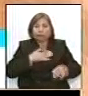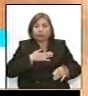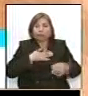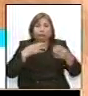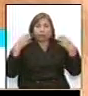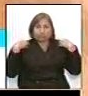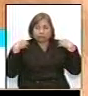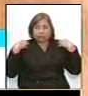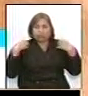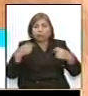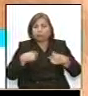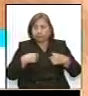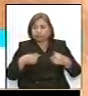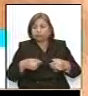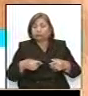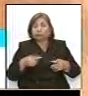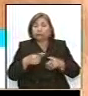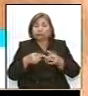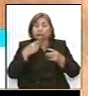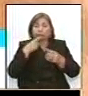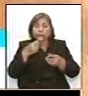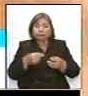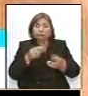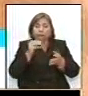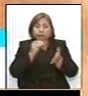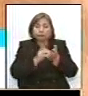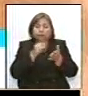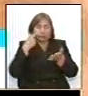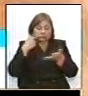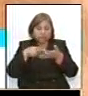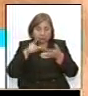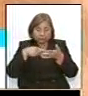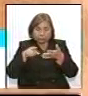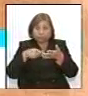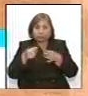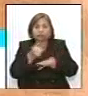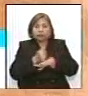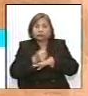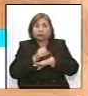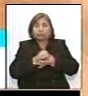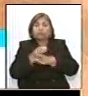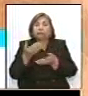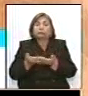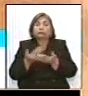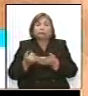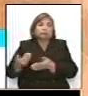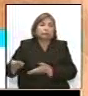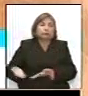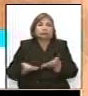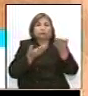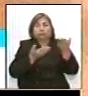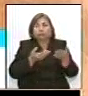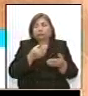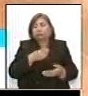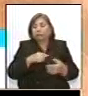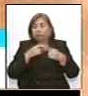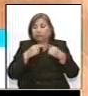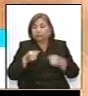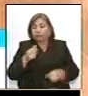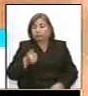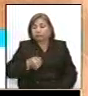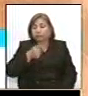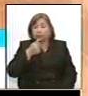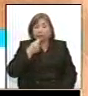despacho congresal y debieron contar con la supervisión del asesor principal antes de ser remitidos a la oficialía mayor.